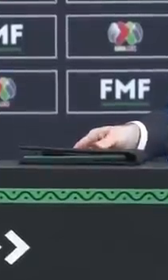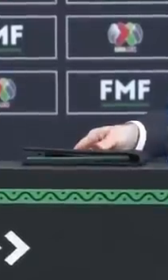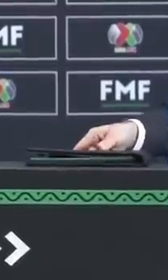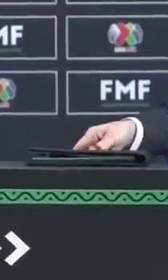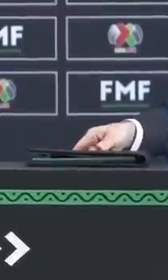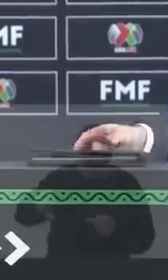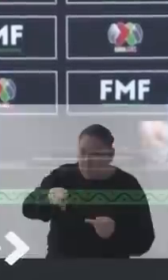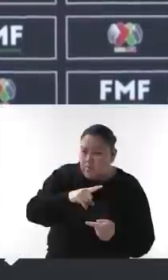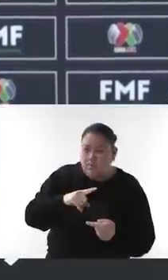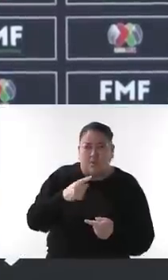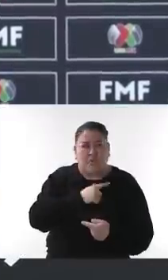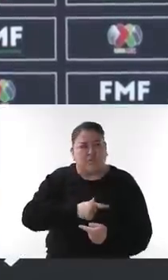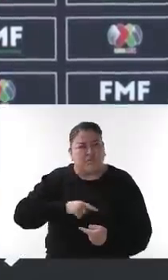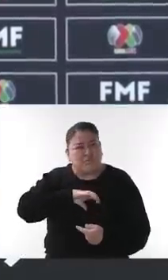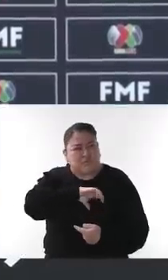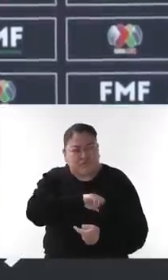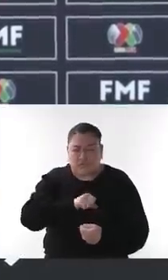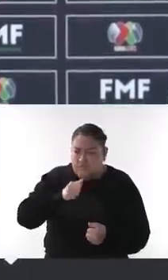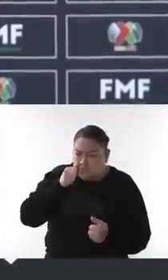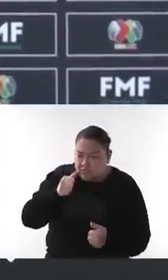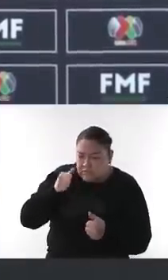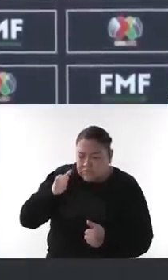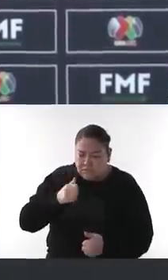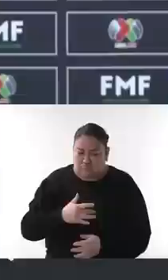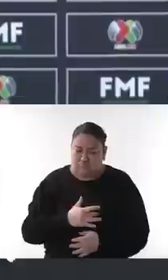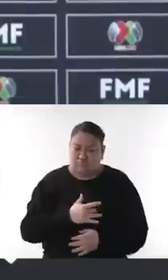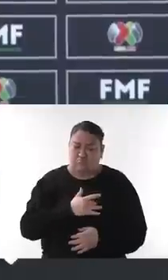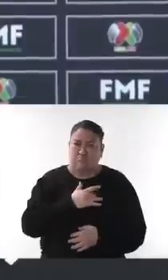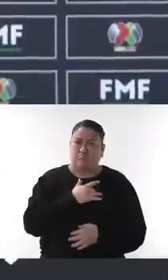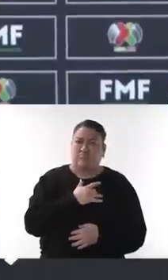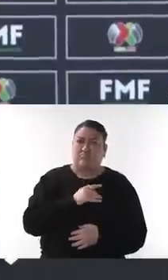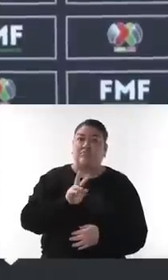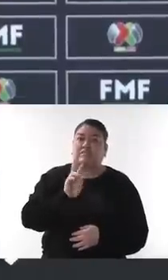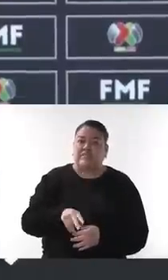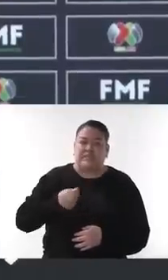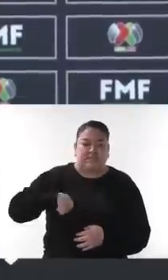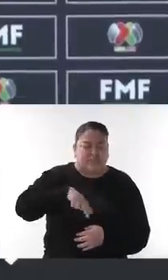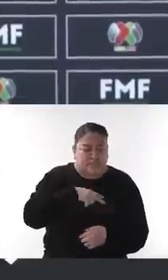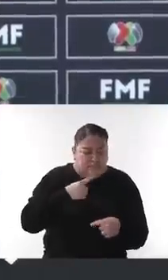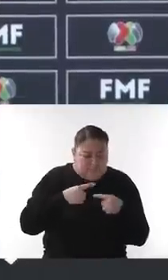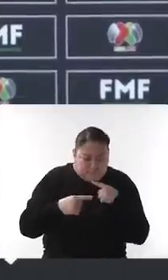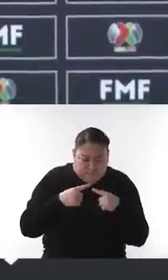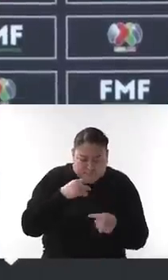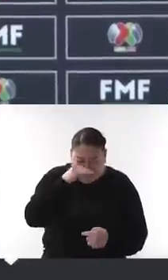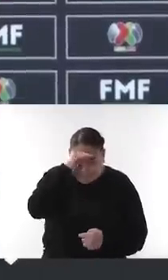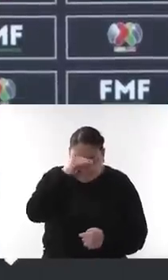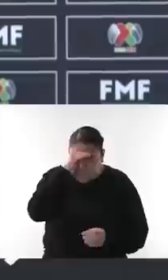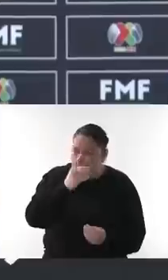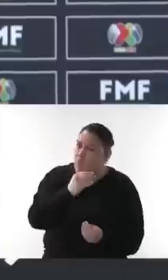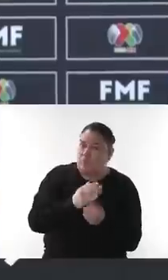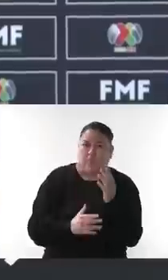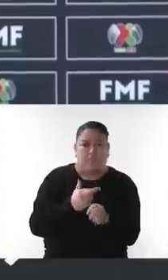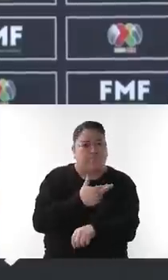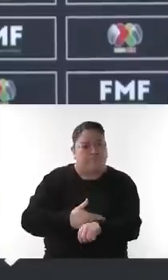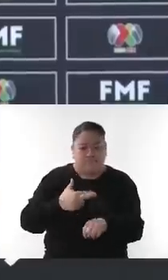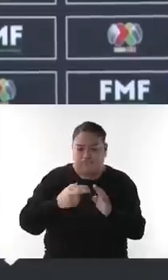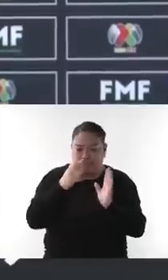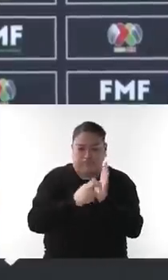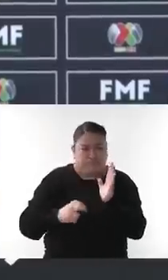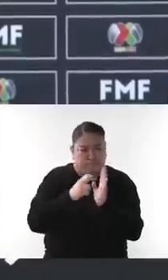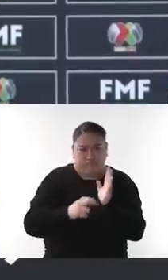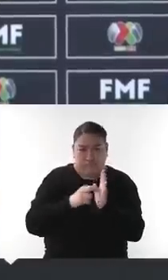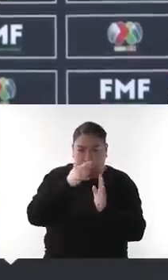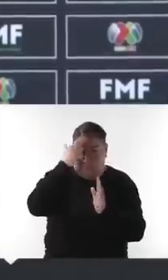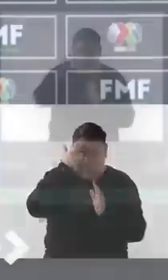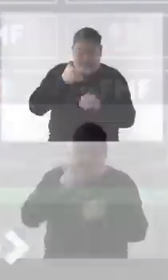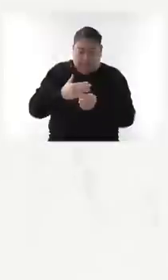afición, y sin embargo que tenemos que aprobar estas nuevas reformas en la Asamblea de la